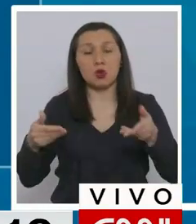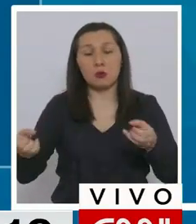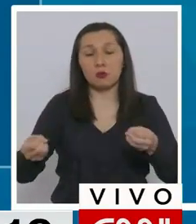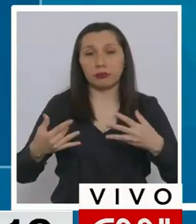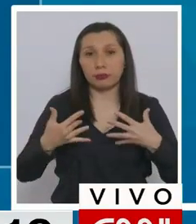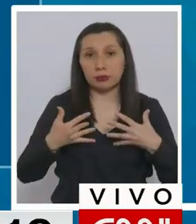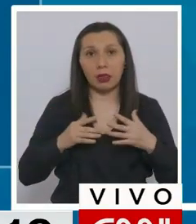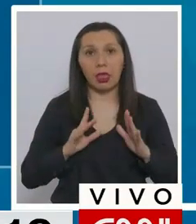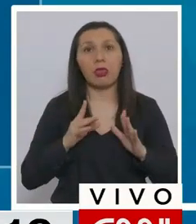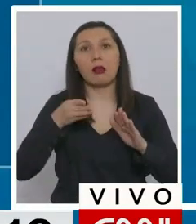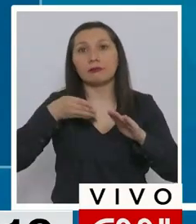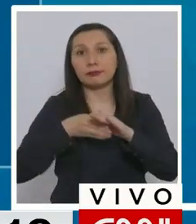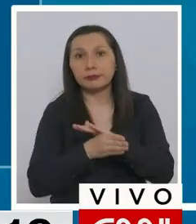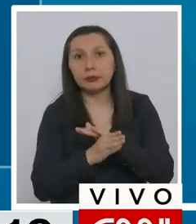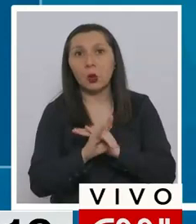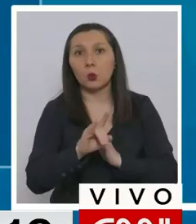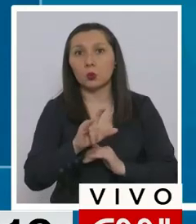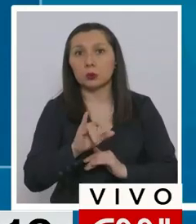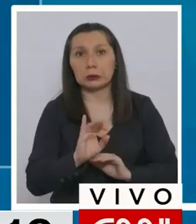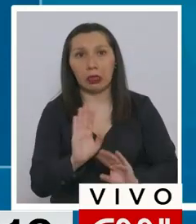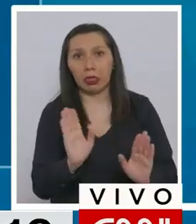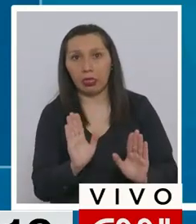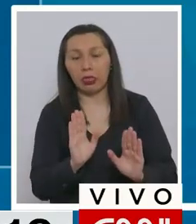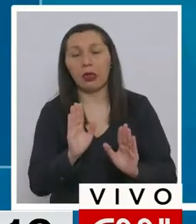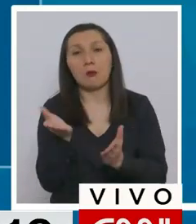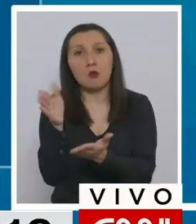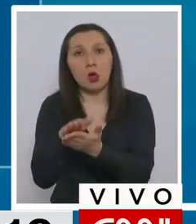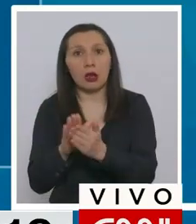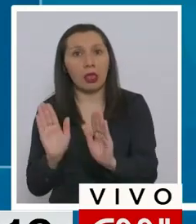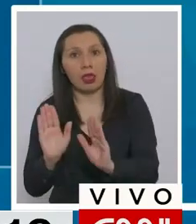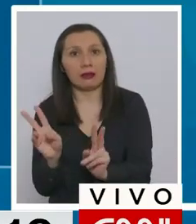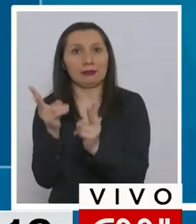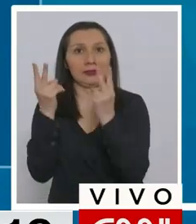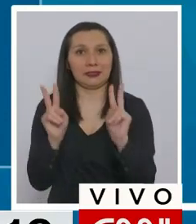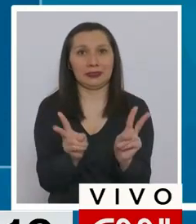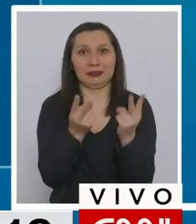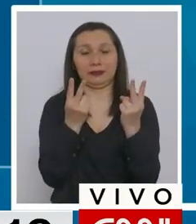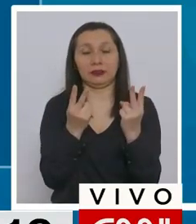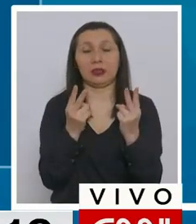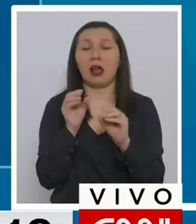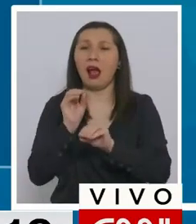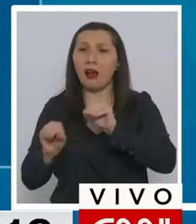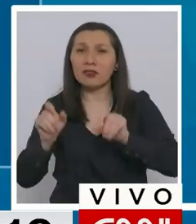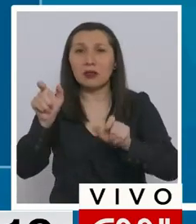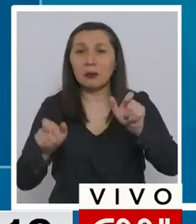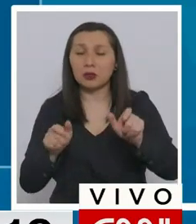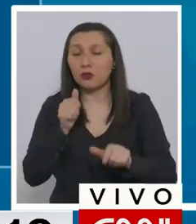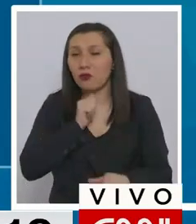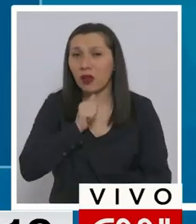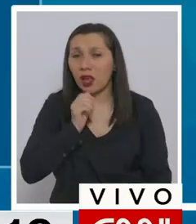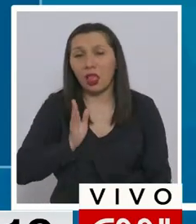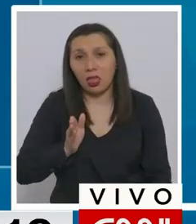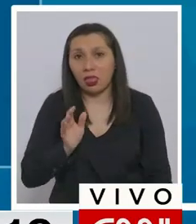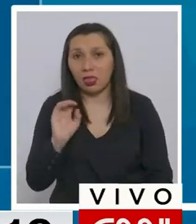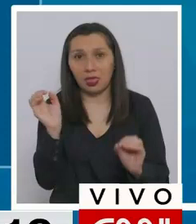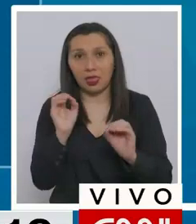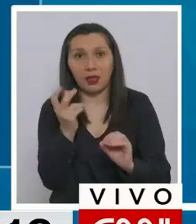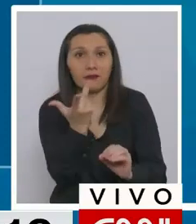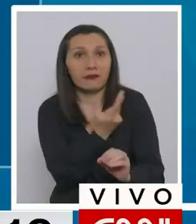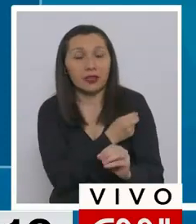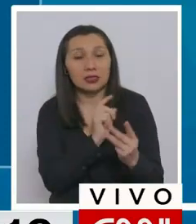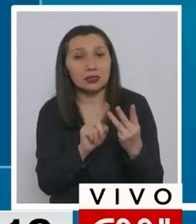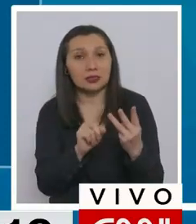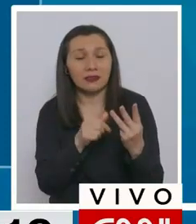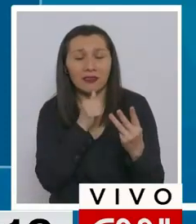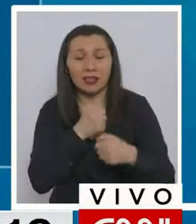la época en que comenzamos a vacunar en forma masiva. Sumado a esto, y en una campaña realmente inédita a